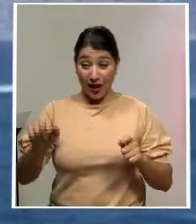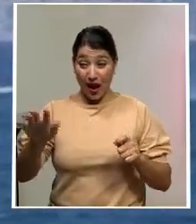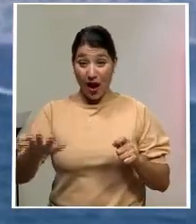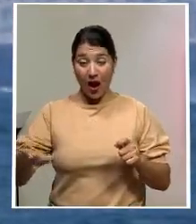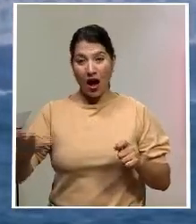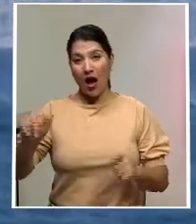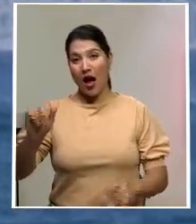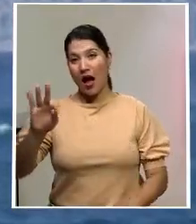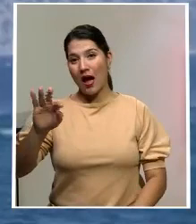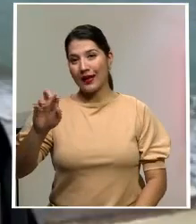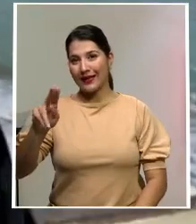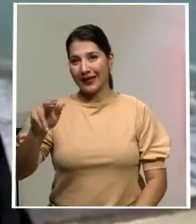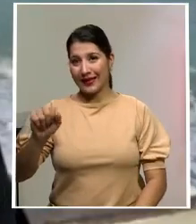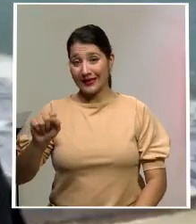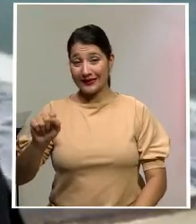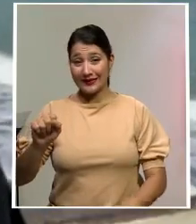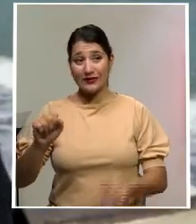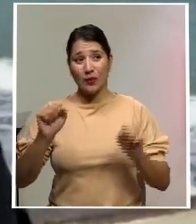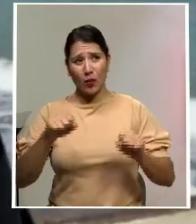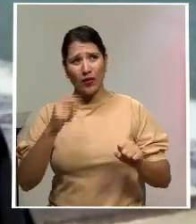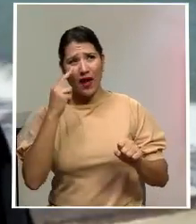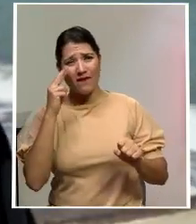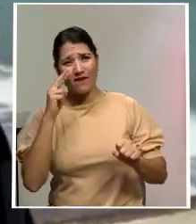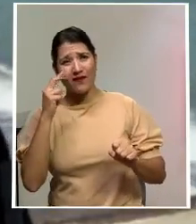la capital.